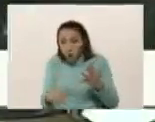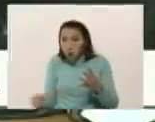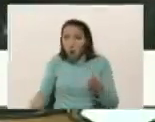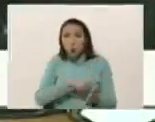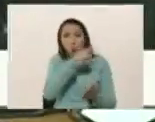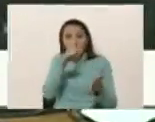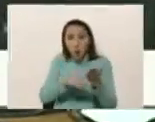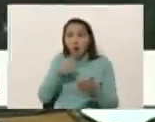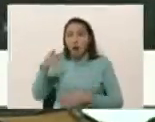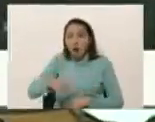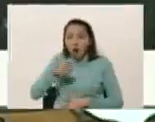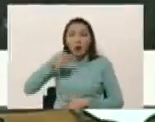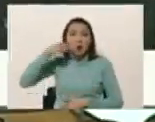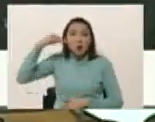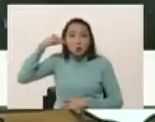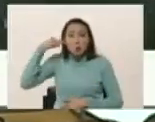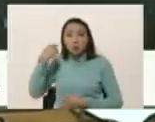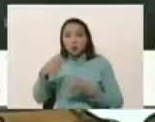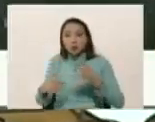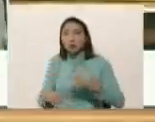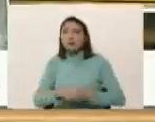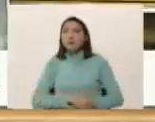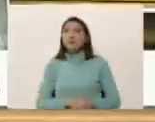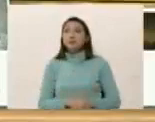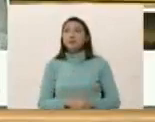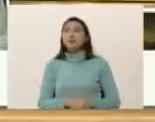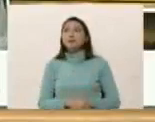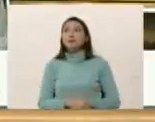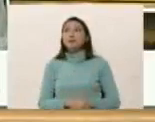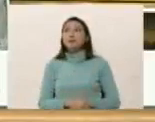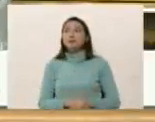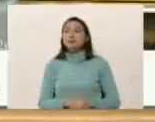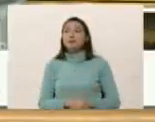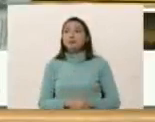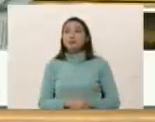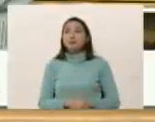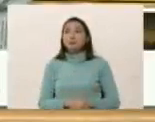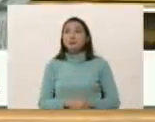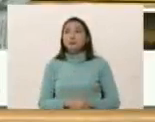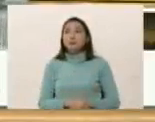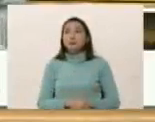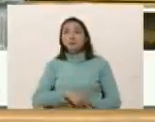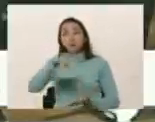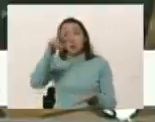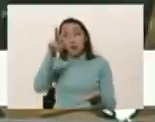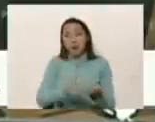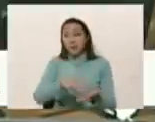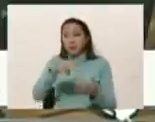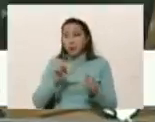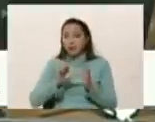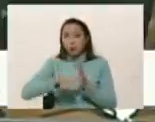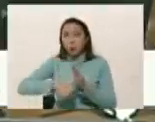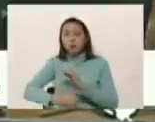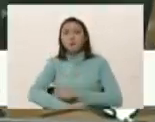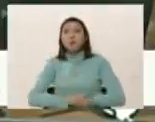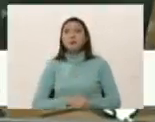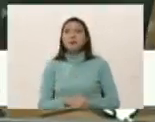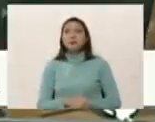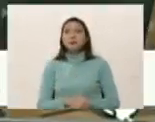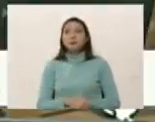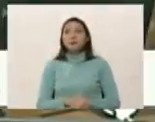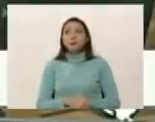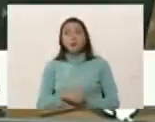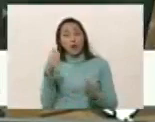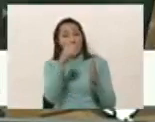lenguaje con enfoque de género en consideración al epígrafe aprobado 7 artículo